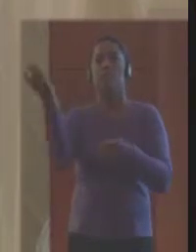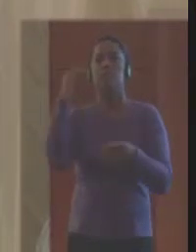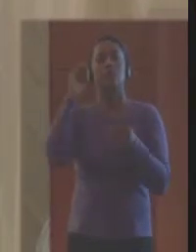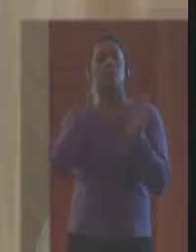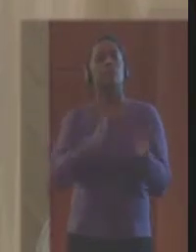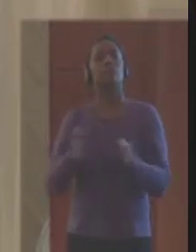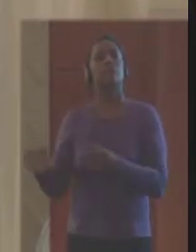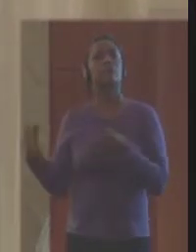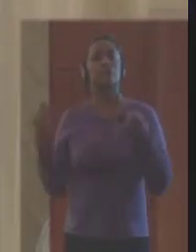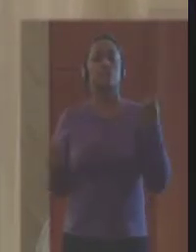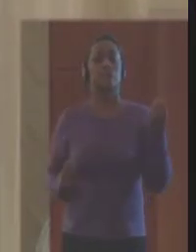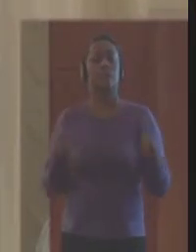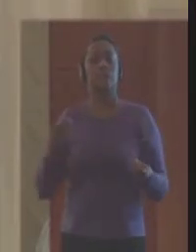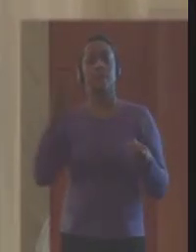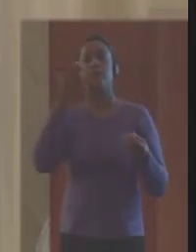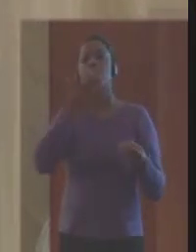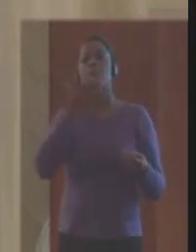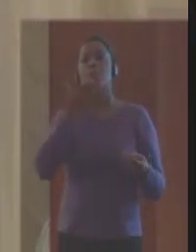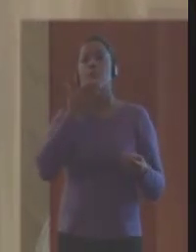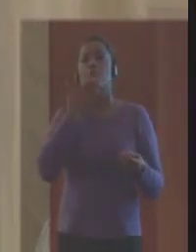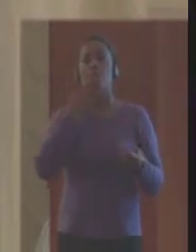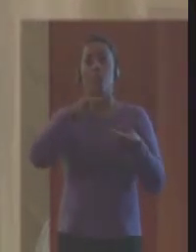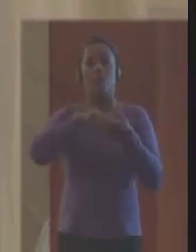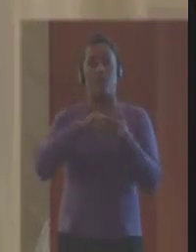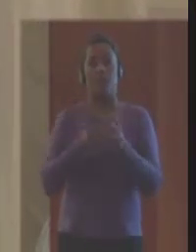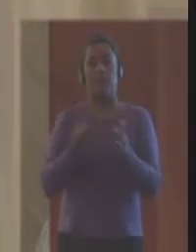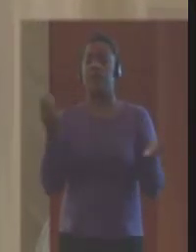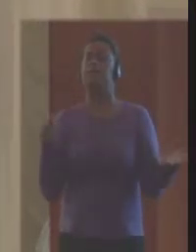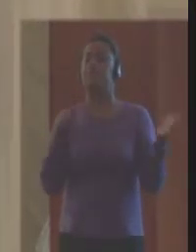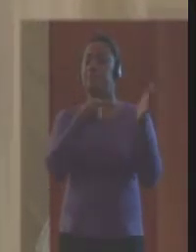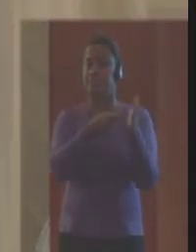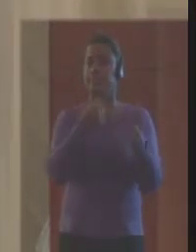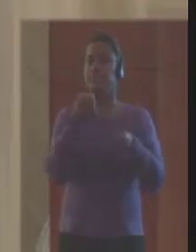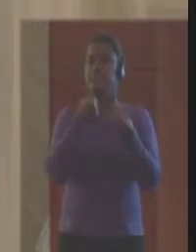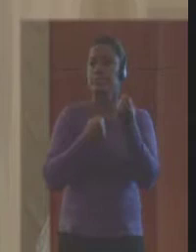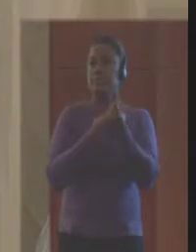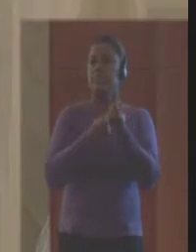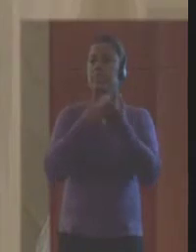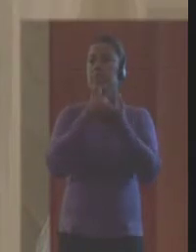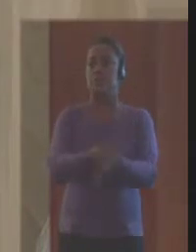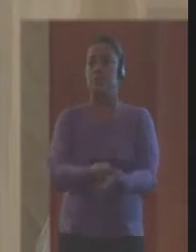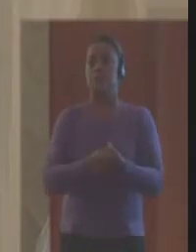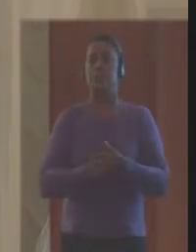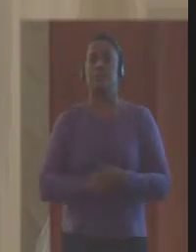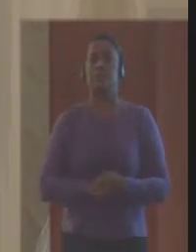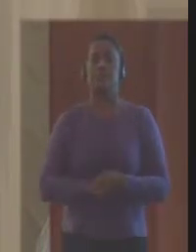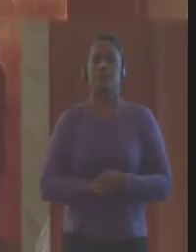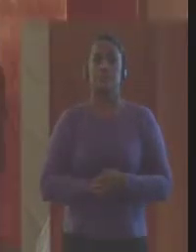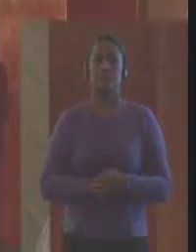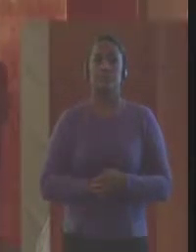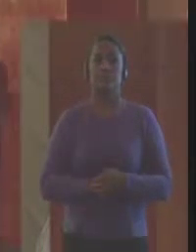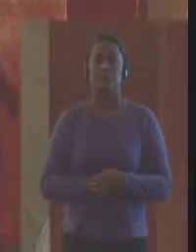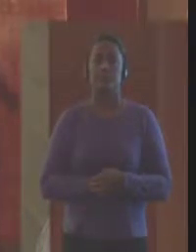trazado desde el marco de acción de IOBO y que se plantean las Naciones Unidas con relación a eso.